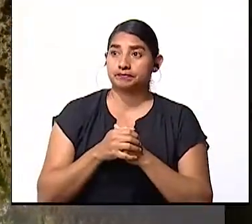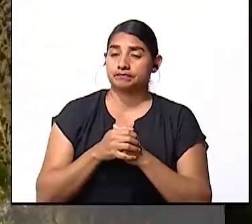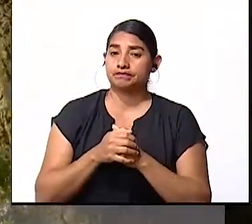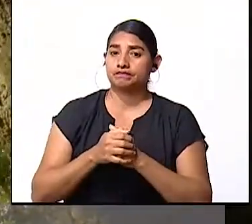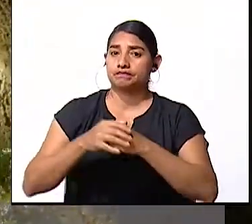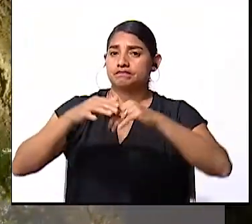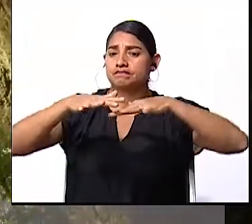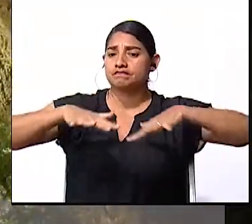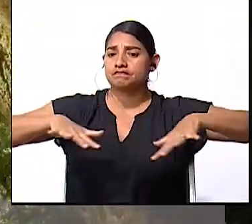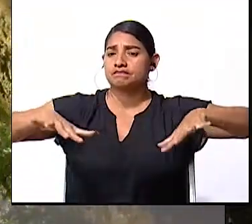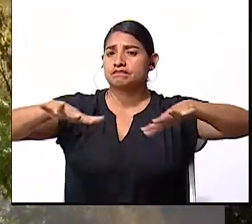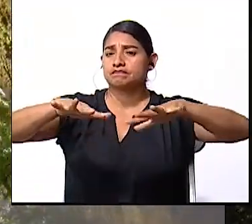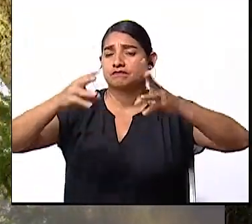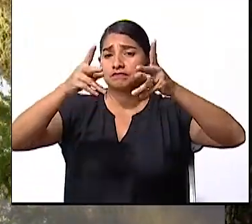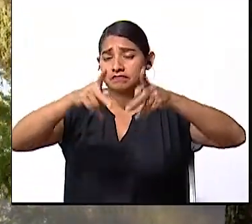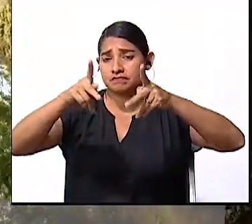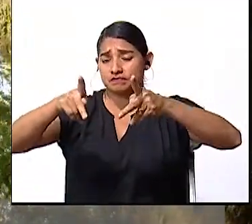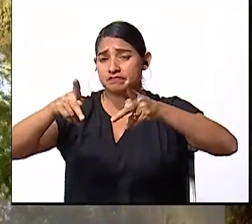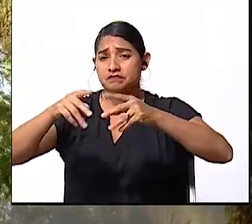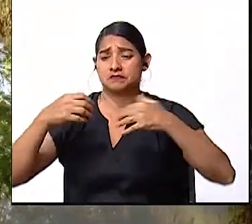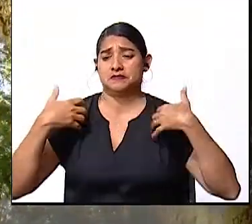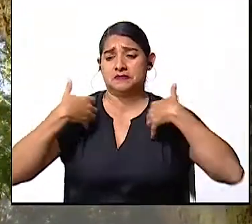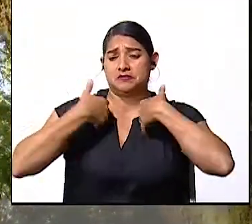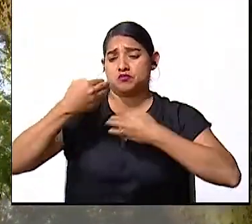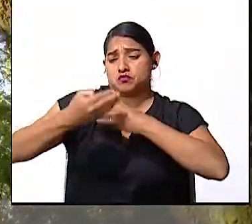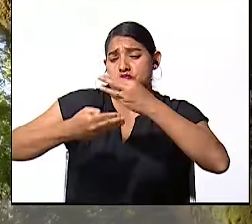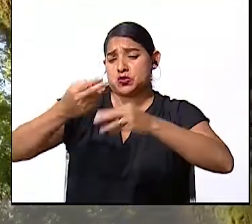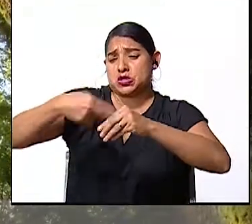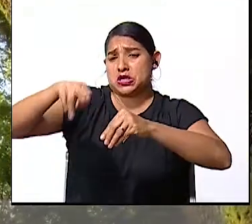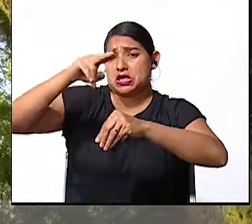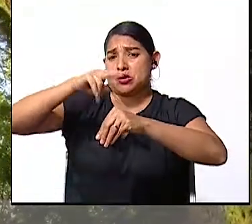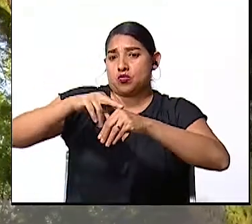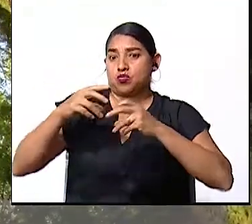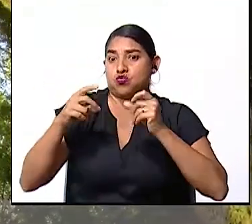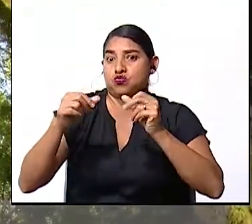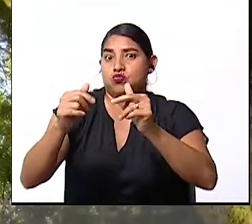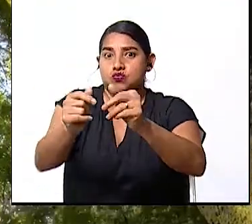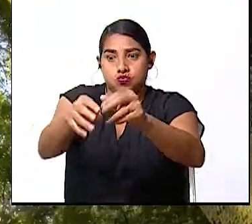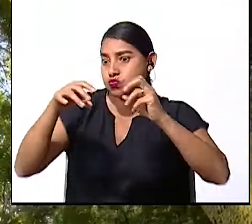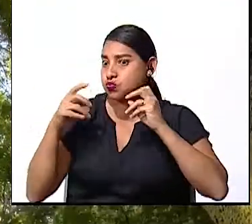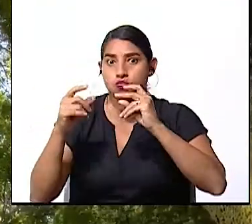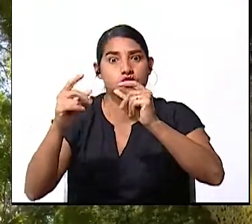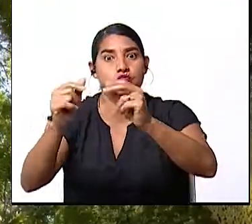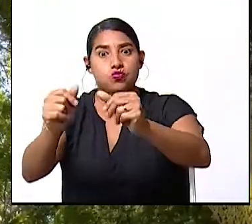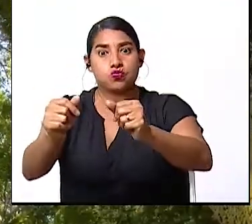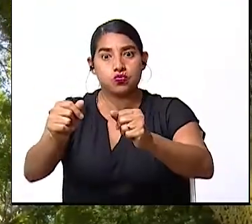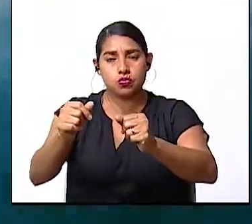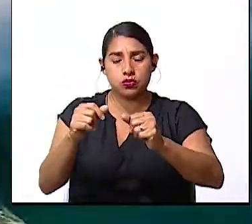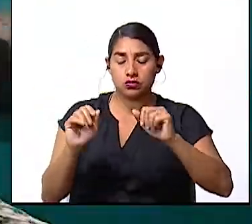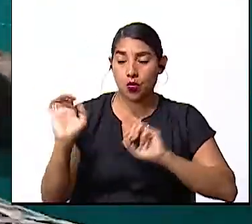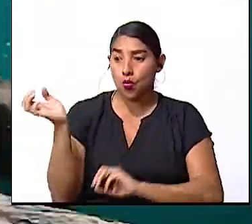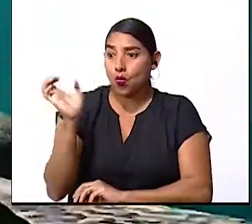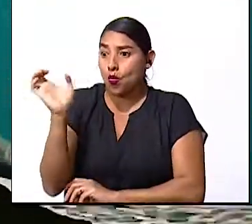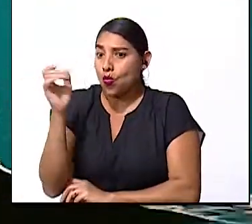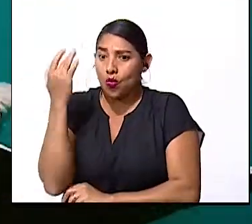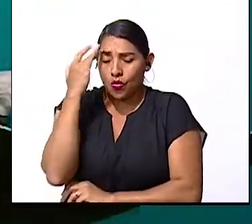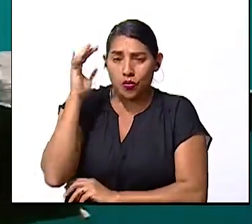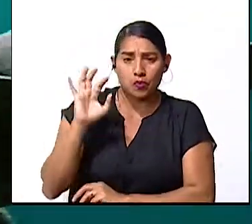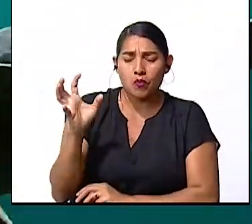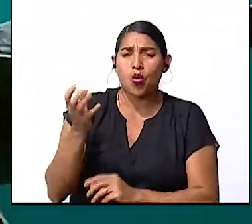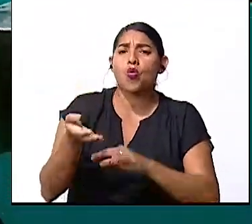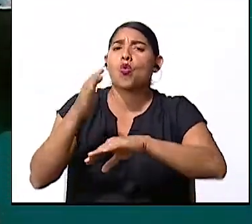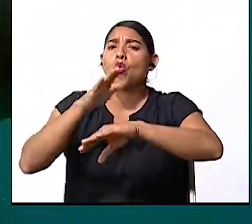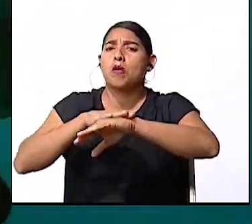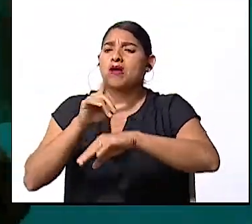La extinción de especies, que es un proceso natural, se está produciendo de manera más acelerada y alarmante por culpa de la